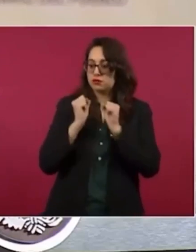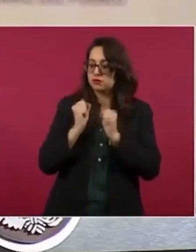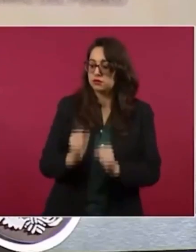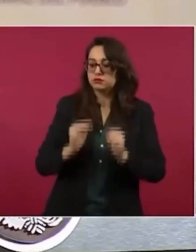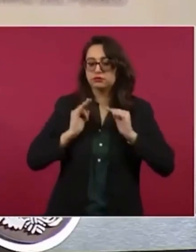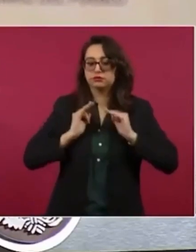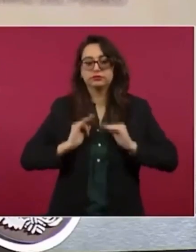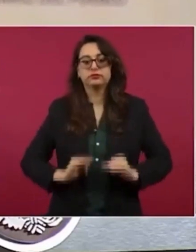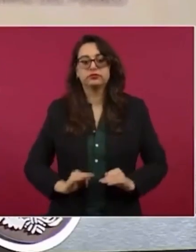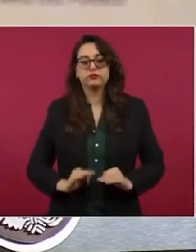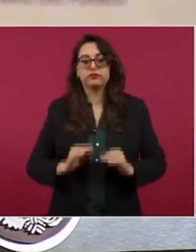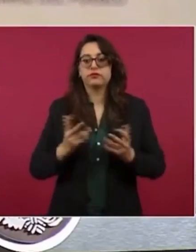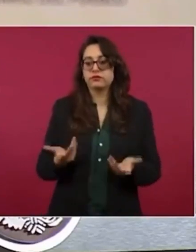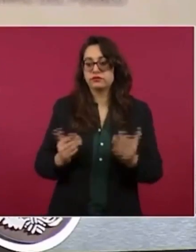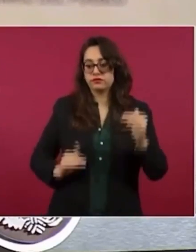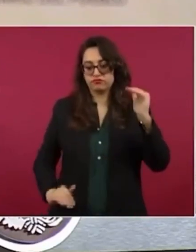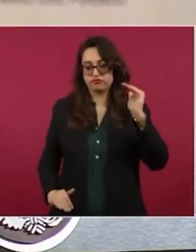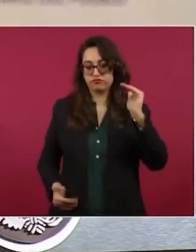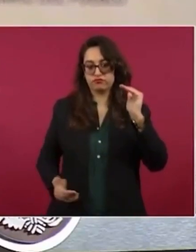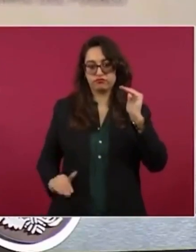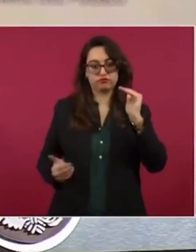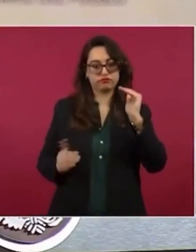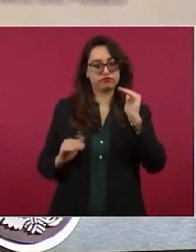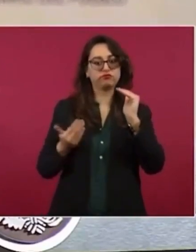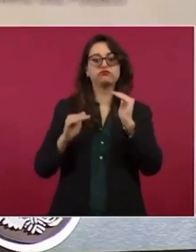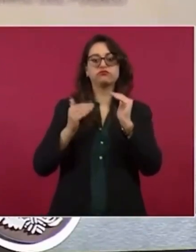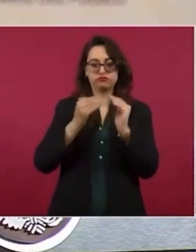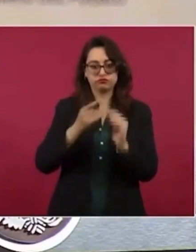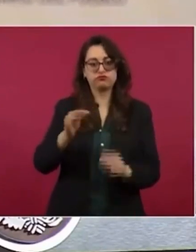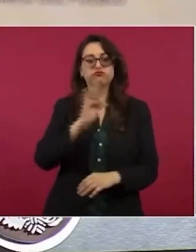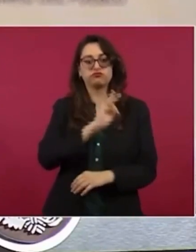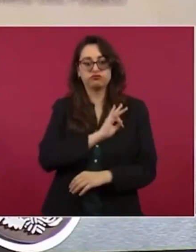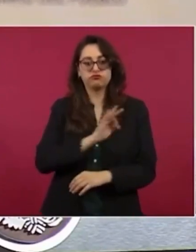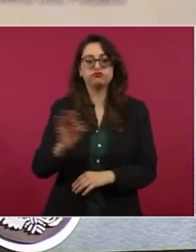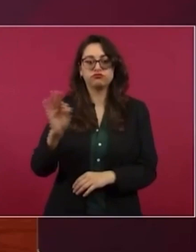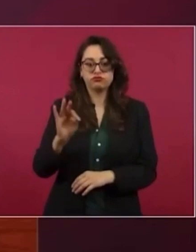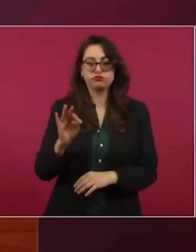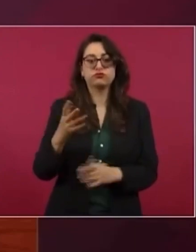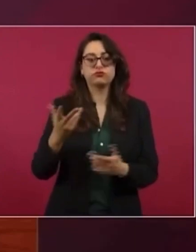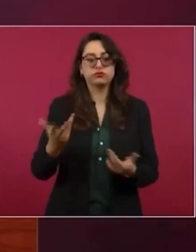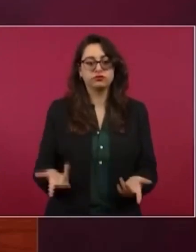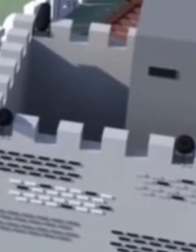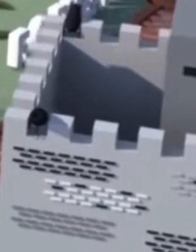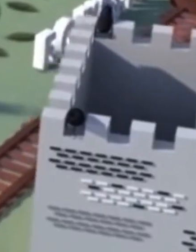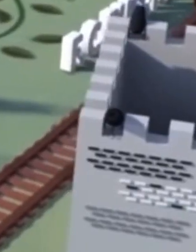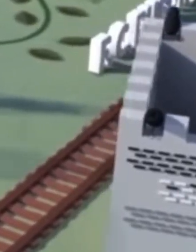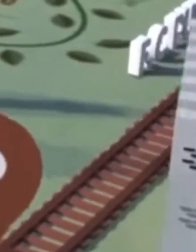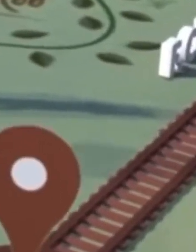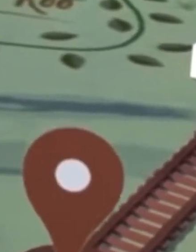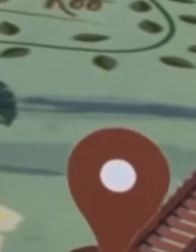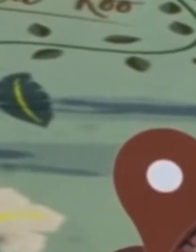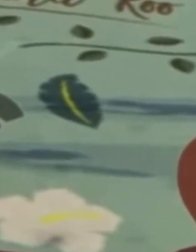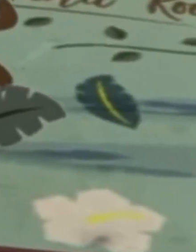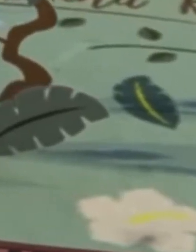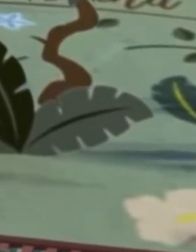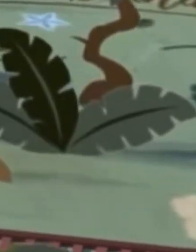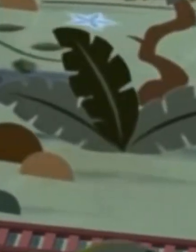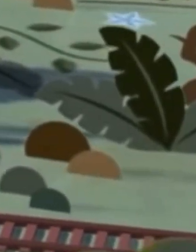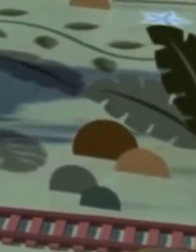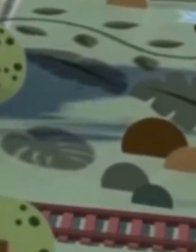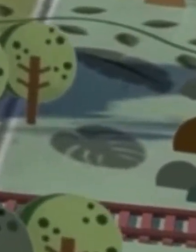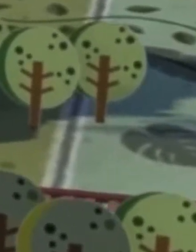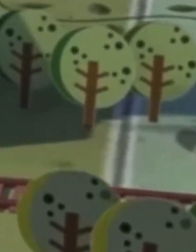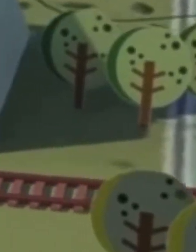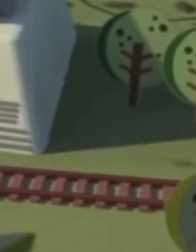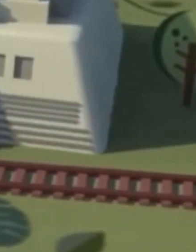reducción de las brechas de desigualdad y en una lucha férrea en contra de la pobreza. El proyecto insignia del actual